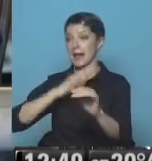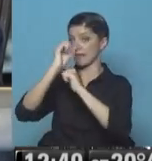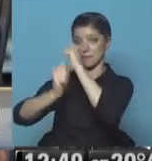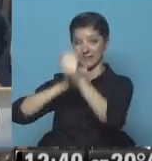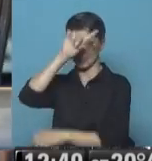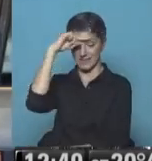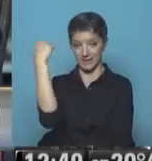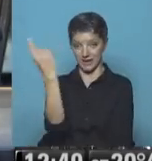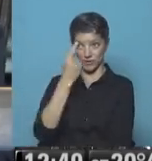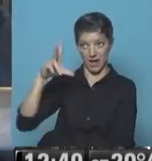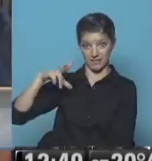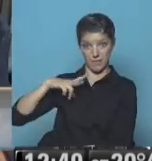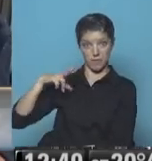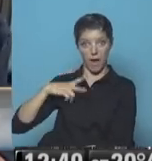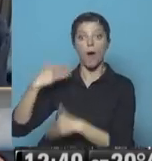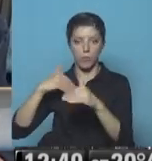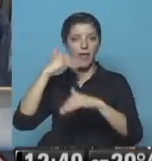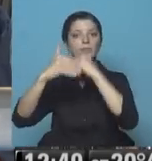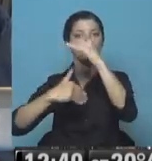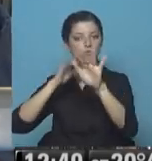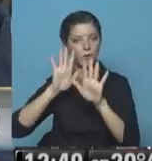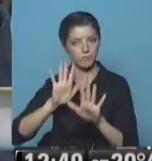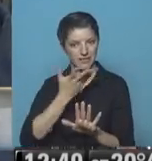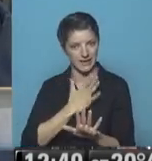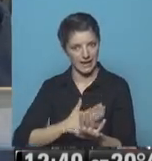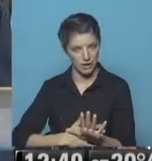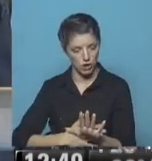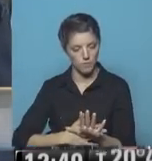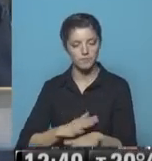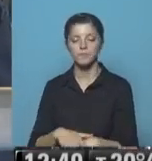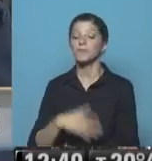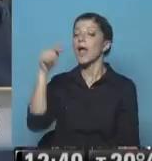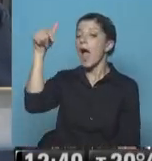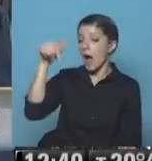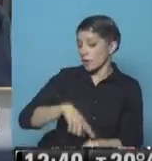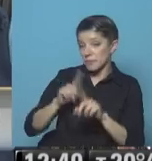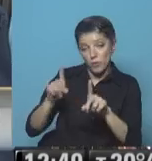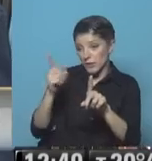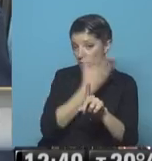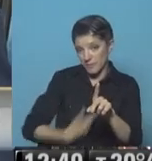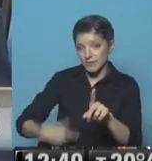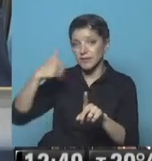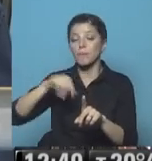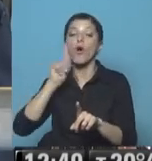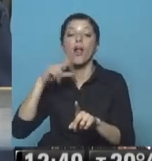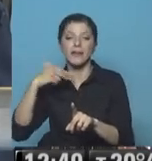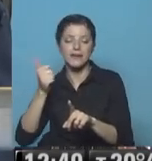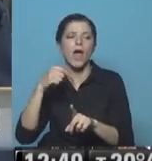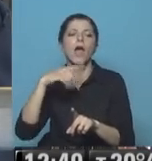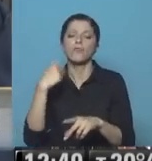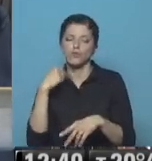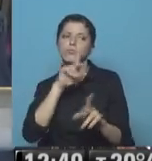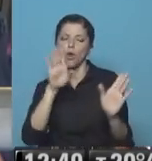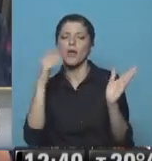y el neoliberalismo pueda desarrollarse con confort. Y lo que estaba pasando con Pérez Molina, según todos los analistas del lugar, es